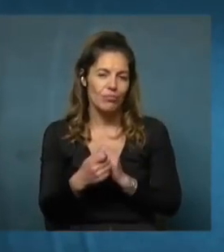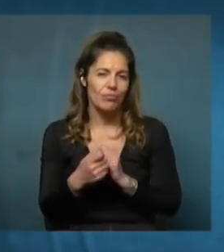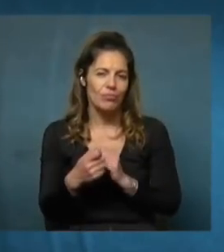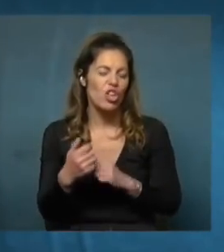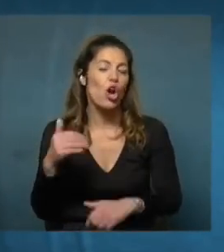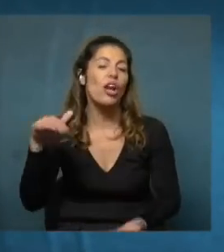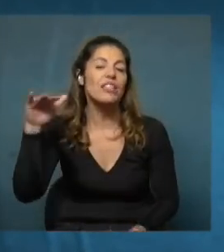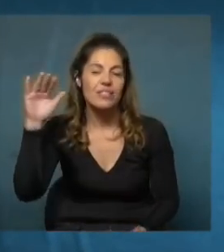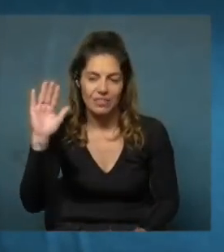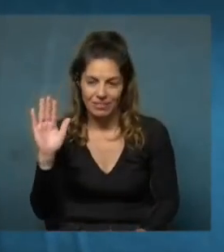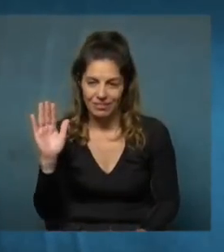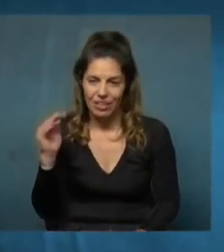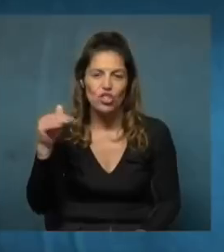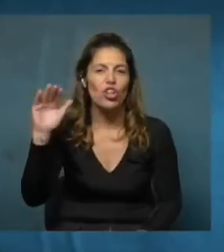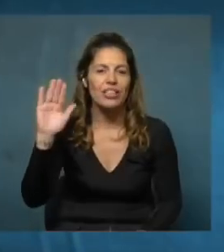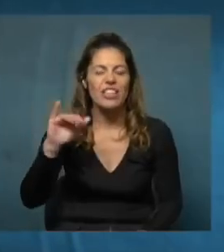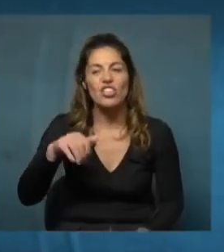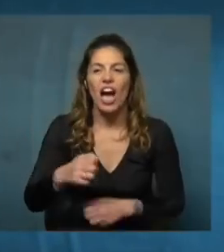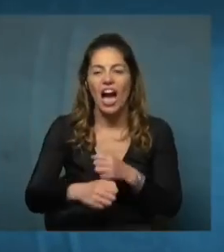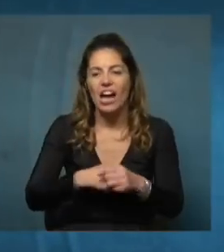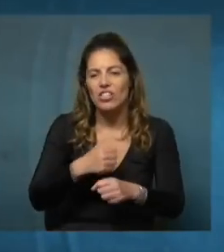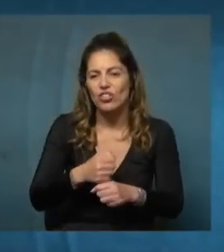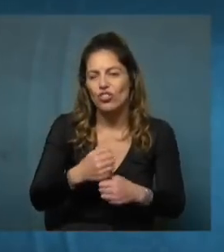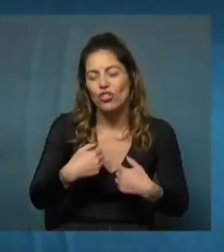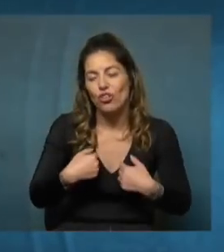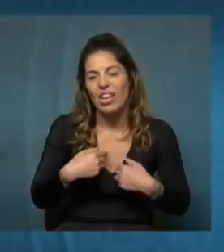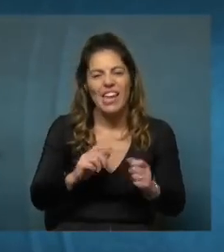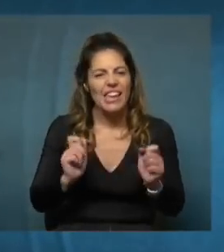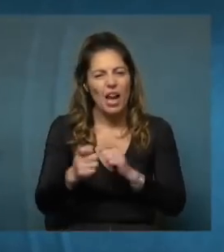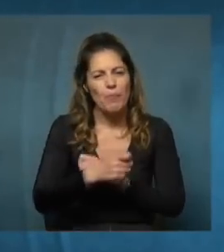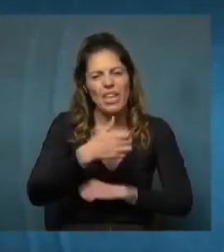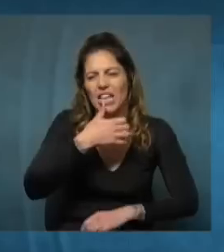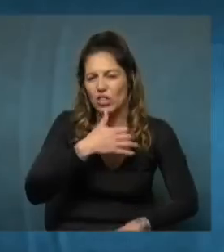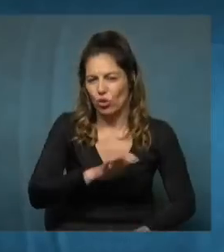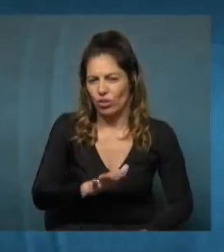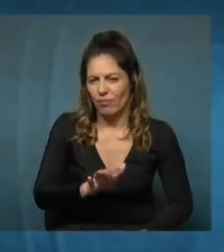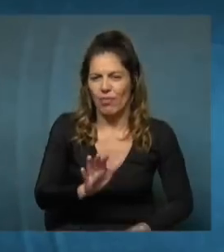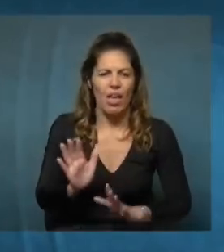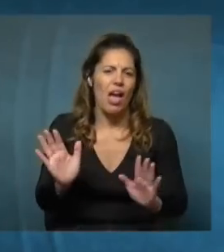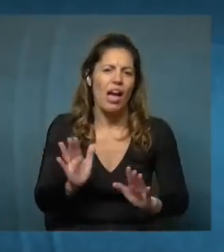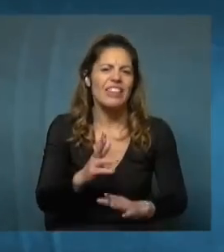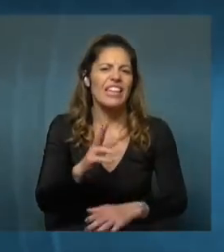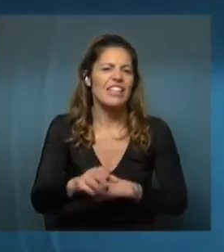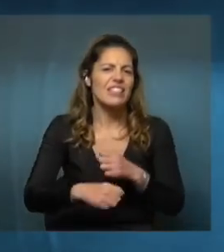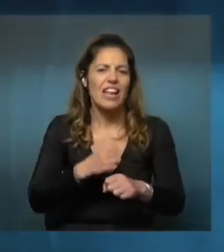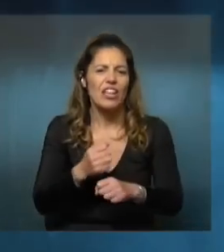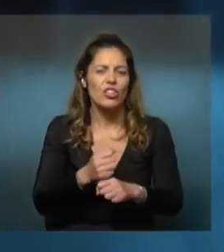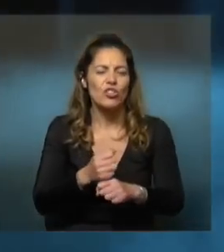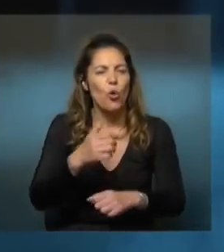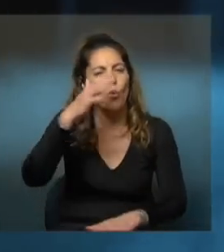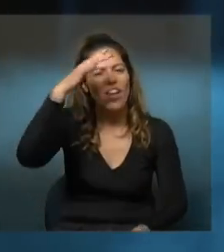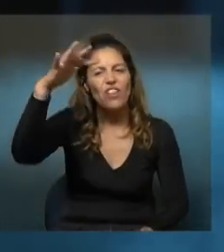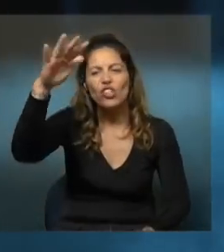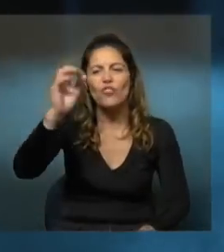No yo crecí ya tengo mis años y cambié la historia estoy desde hace tres años estoy en una filosofía